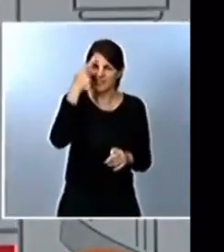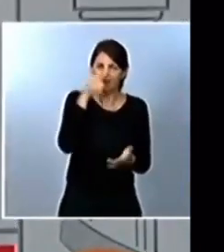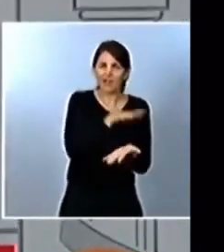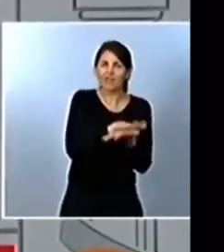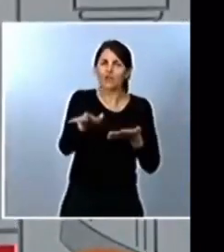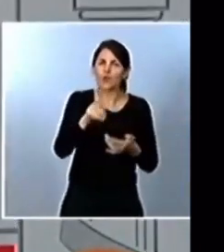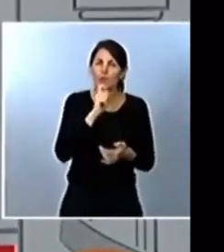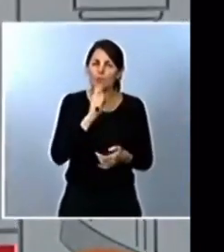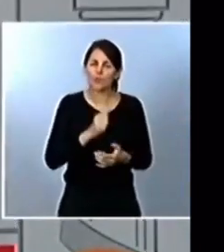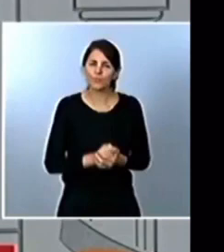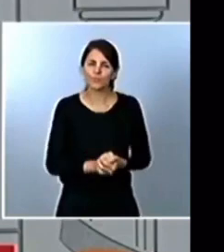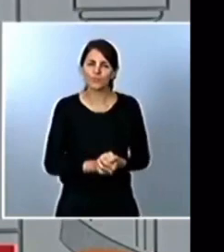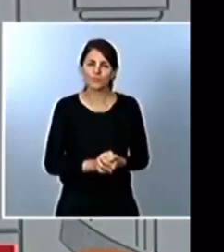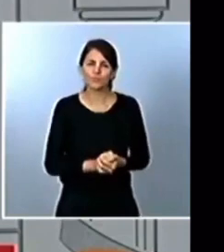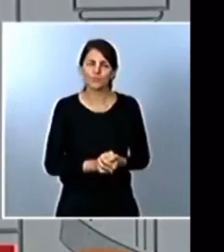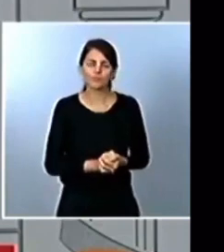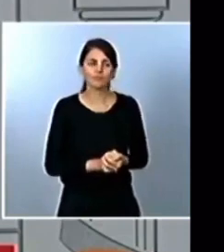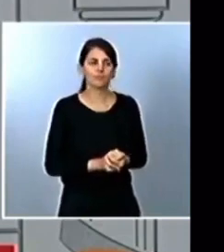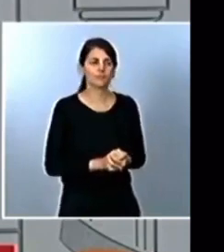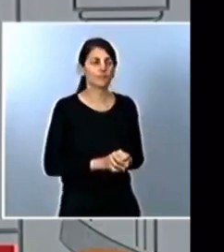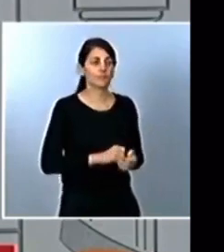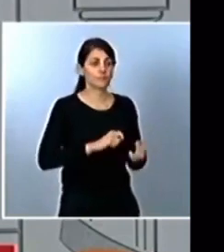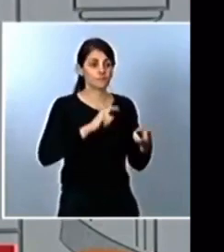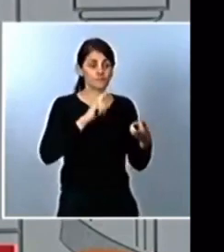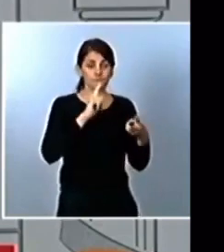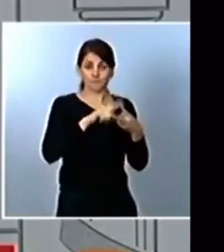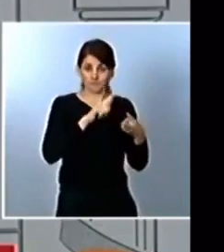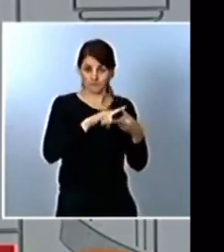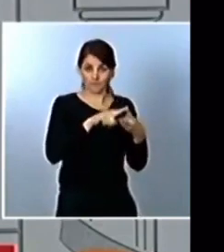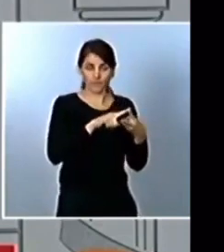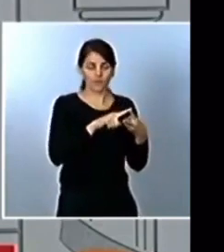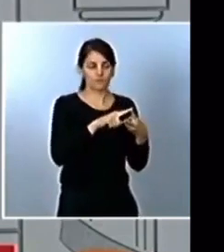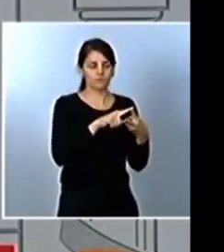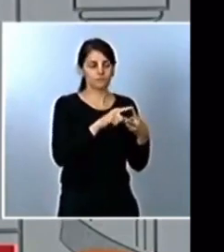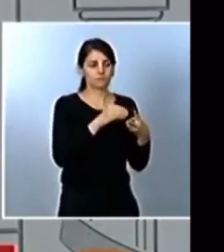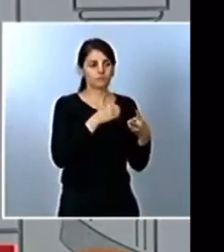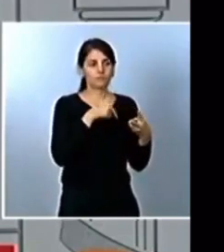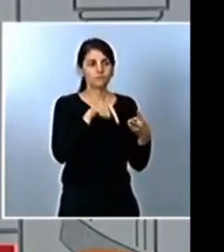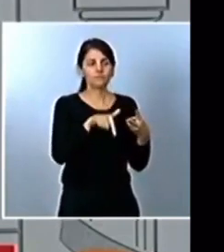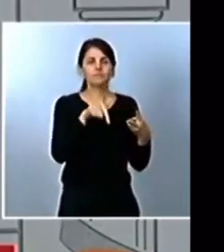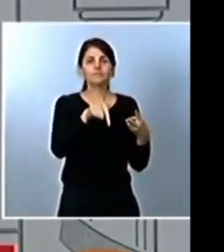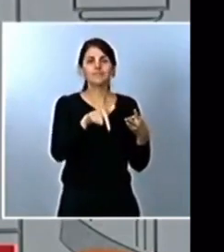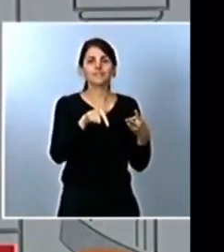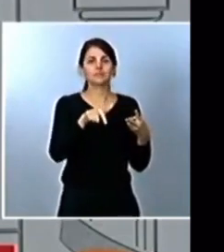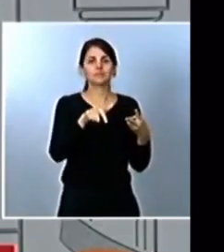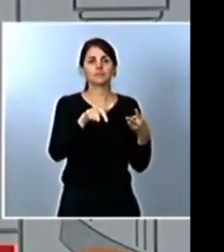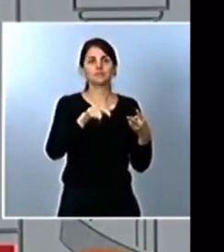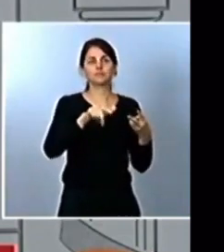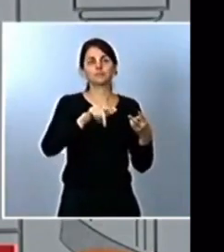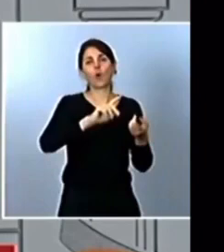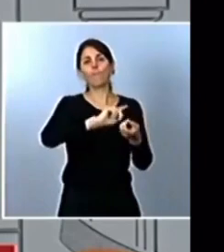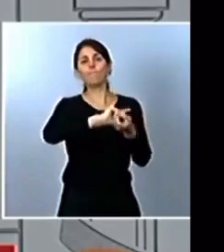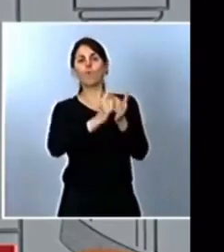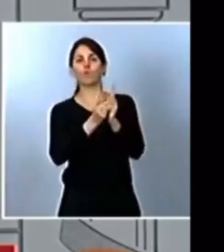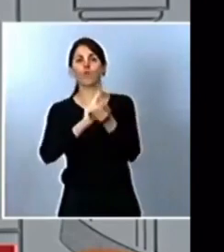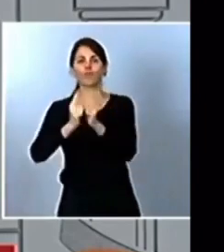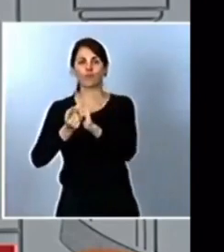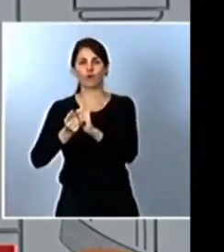con la primera, decirle que la modulación va a estar en manos del Consejo Interterritorial y, por tanto, de las comunidades autónomas, que es lo que ha venido ocurriendo hasta